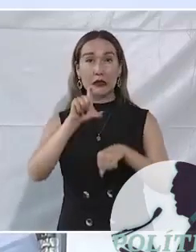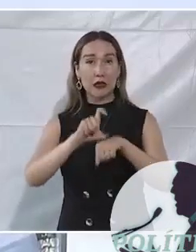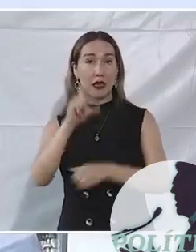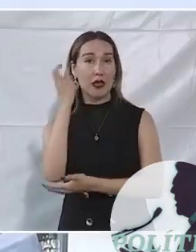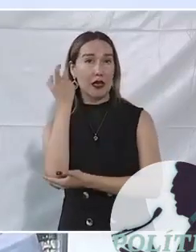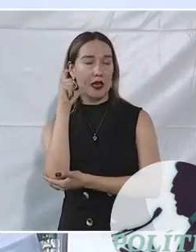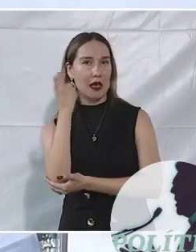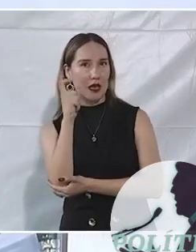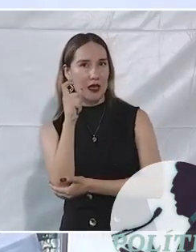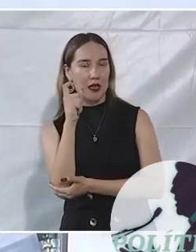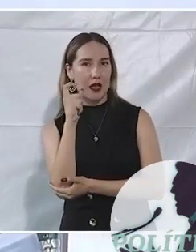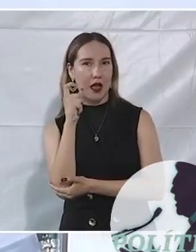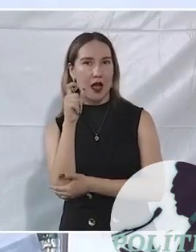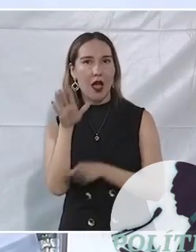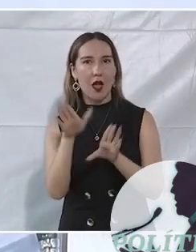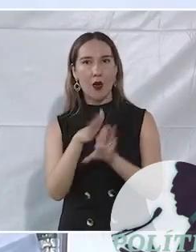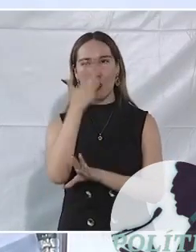es místico.